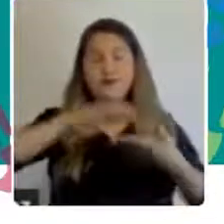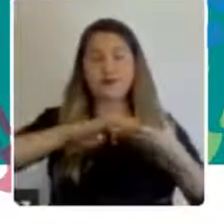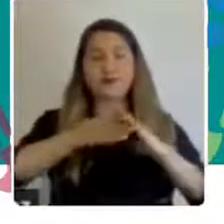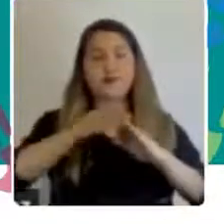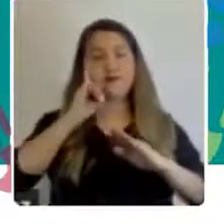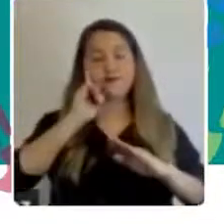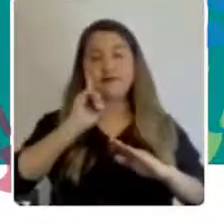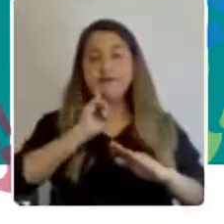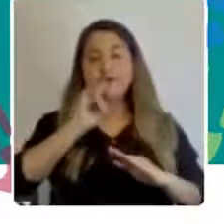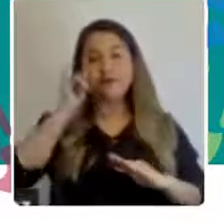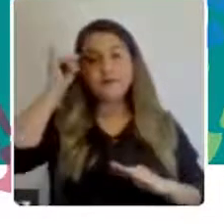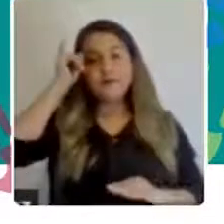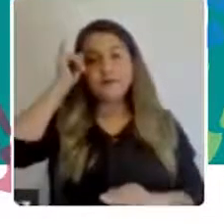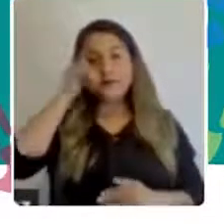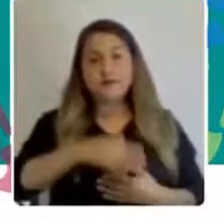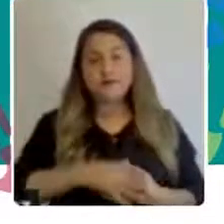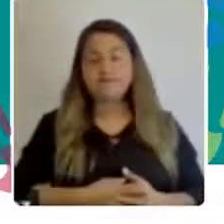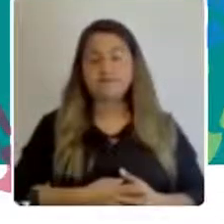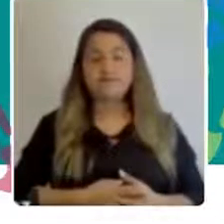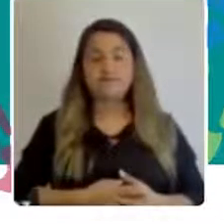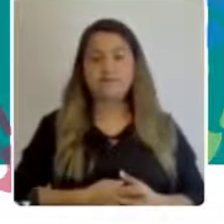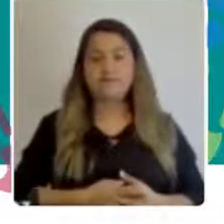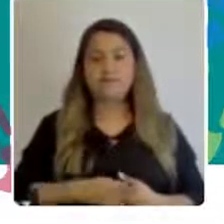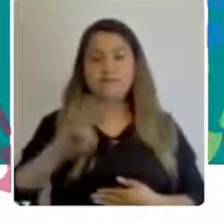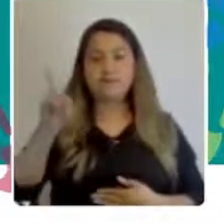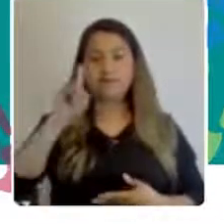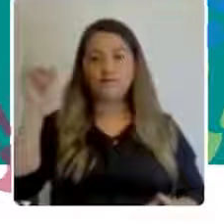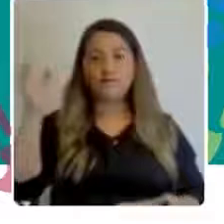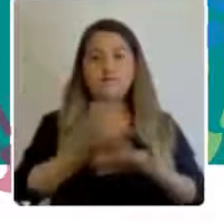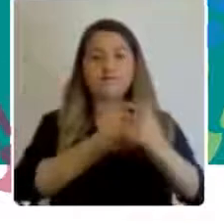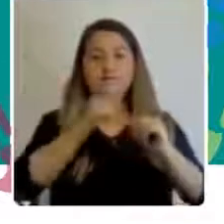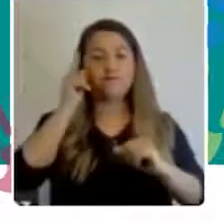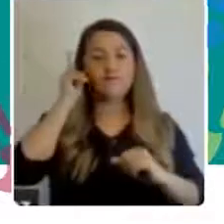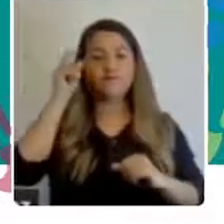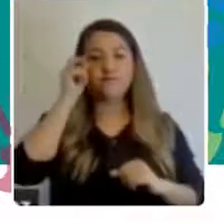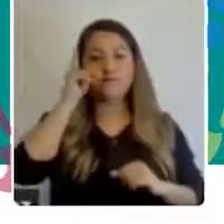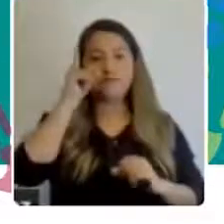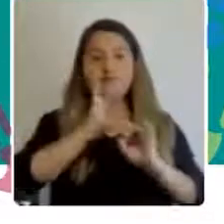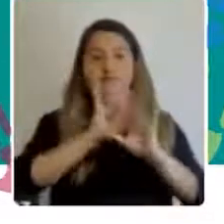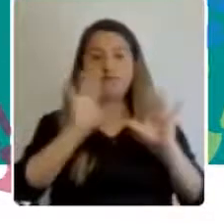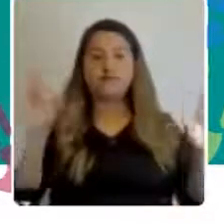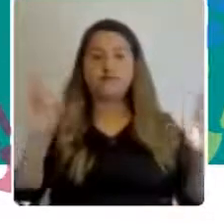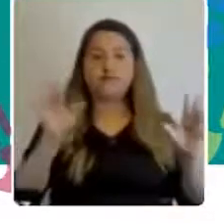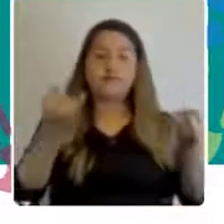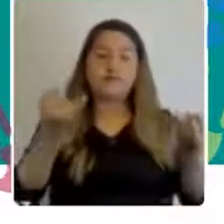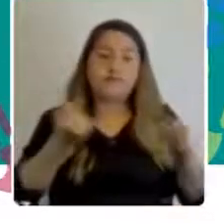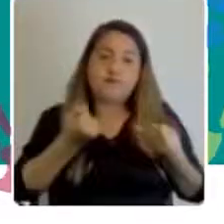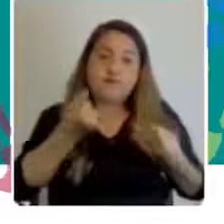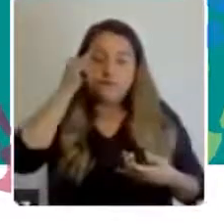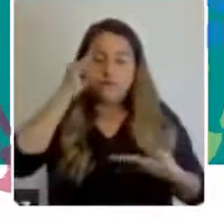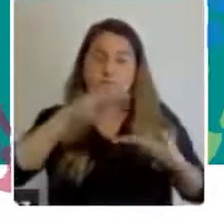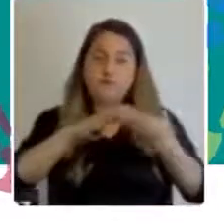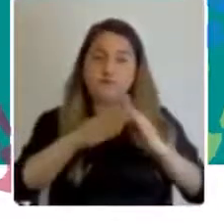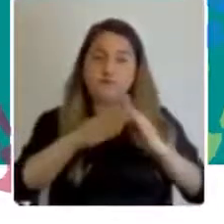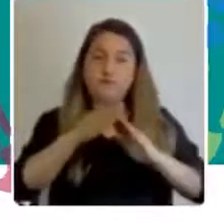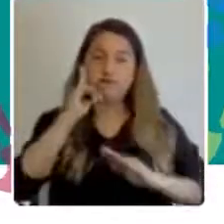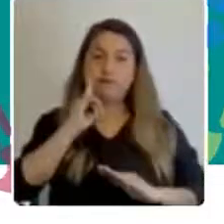Vemos en la website muchas organizaciones, información sofisticada,